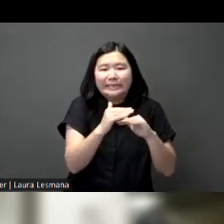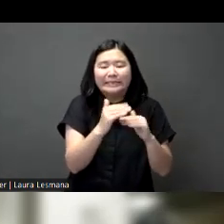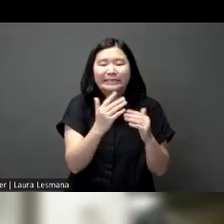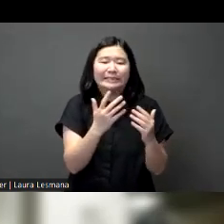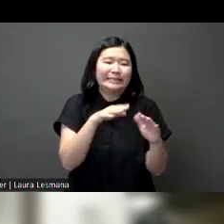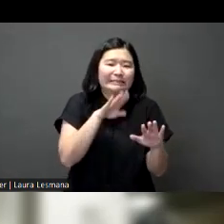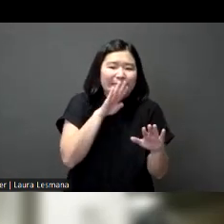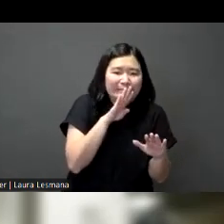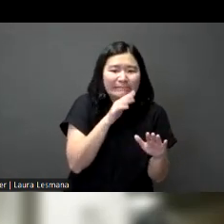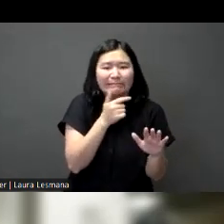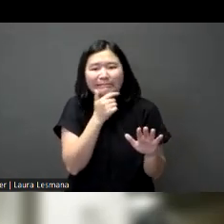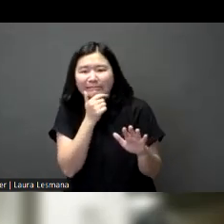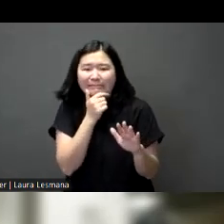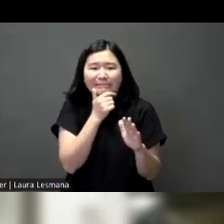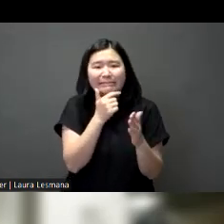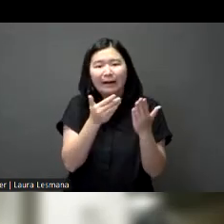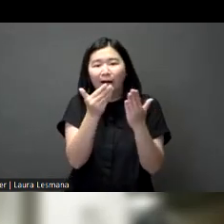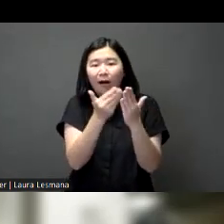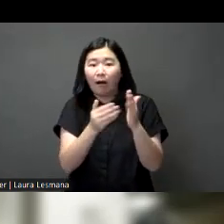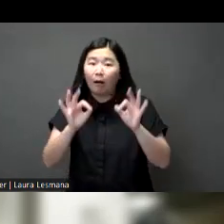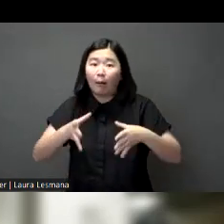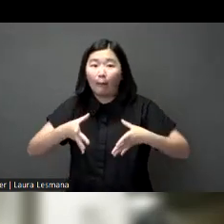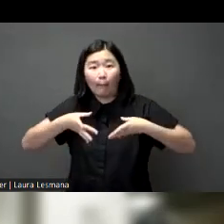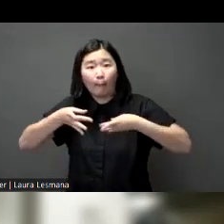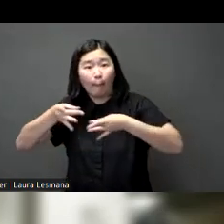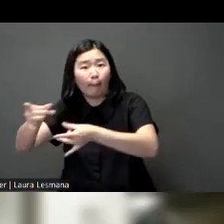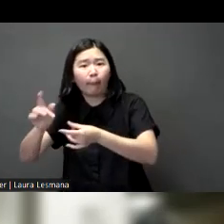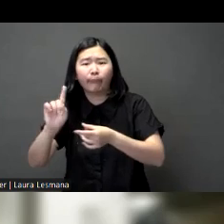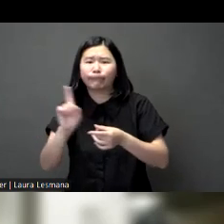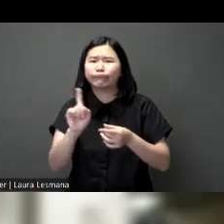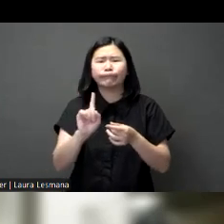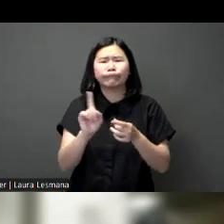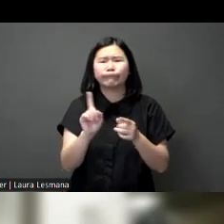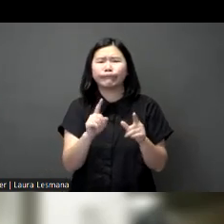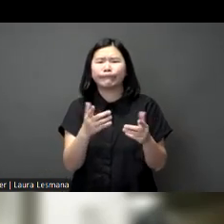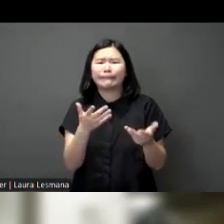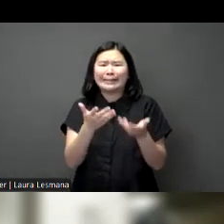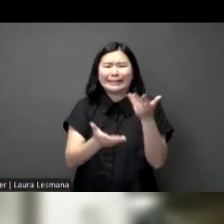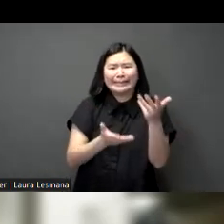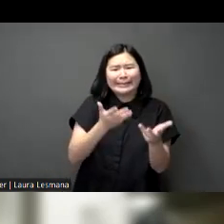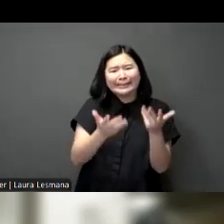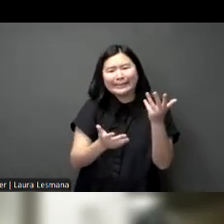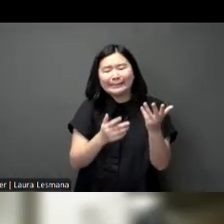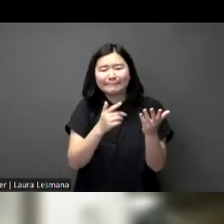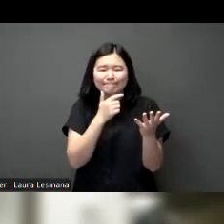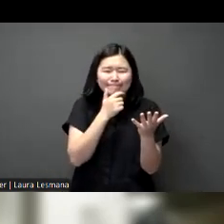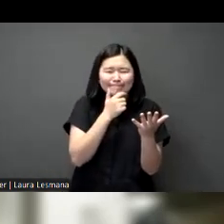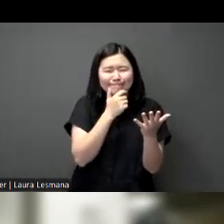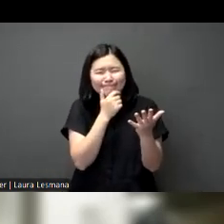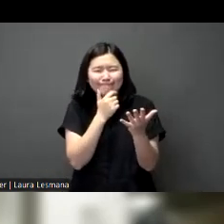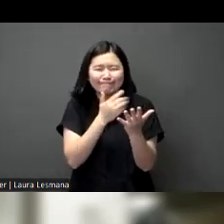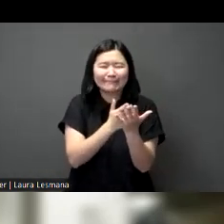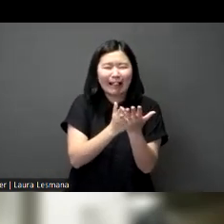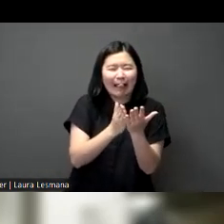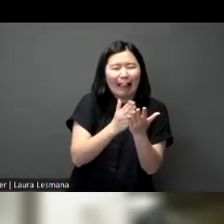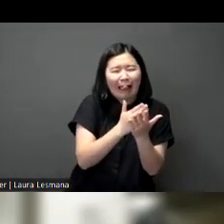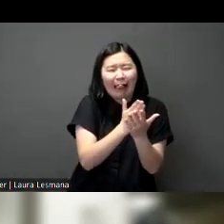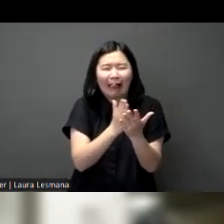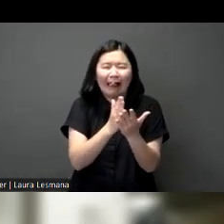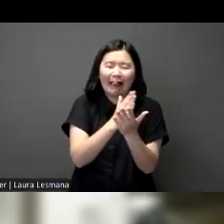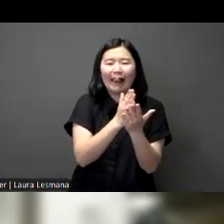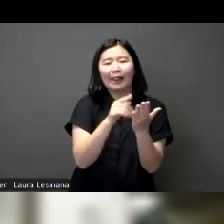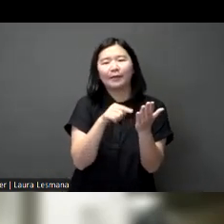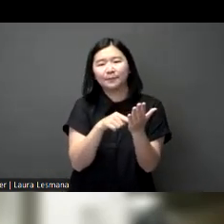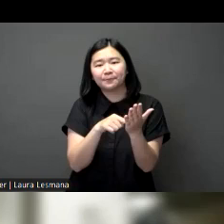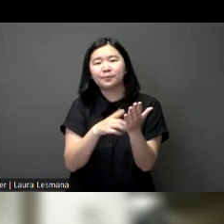técnicas, o son las distintas intervenciones sanitarias consideradas en distintos regímenes de financiamiento, por ejemplo. Y que además, al no